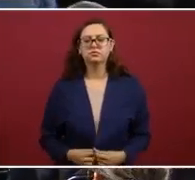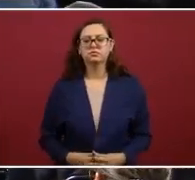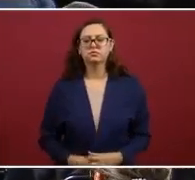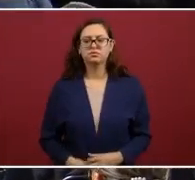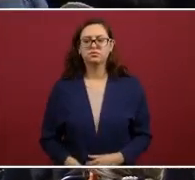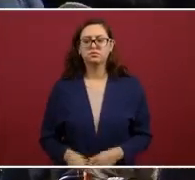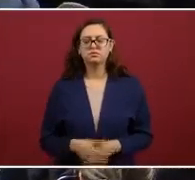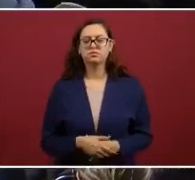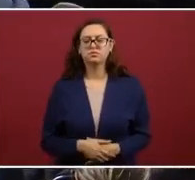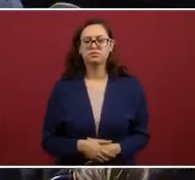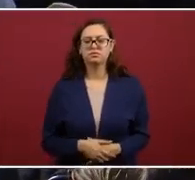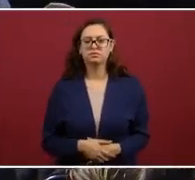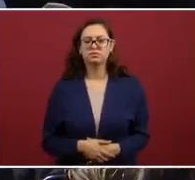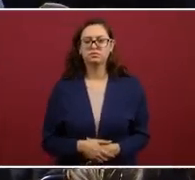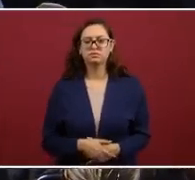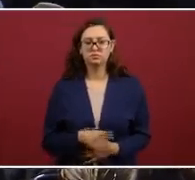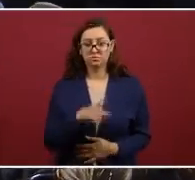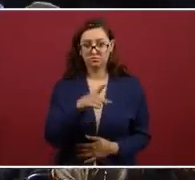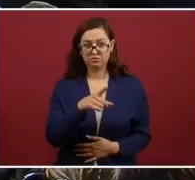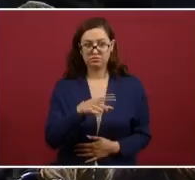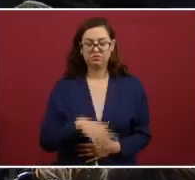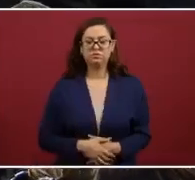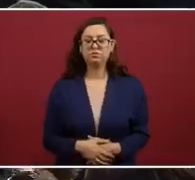Empezamos por acá. Sí.